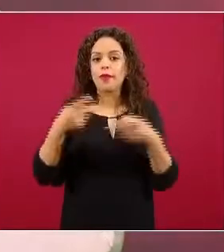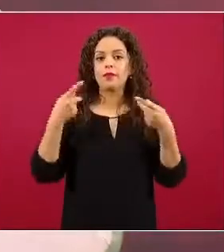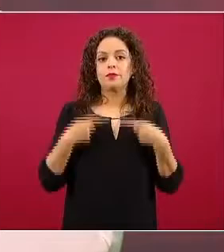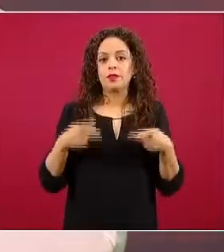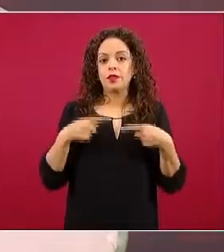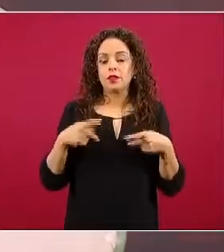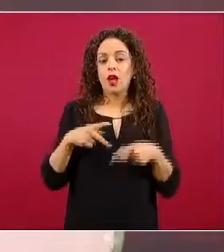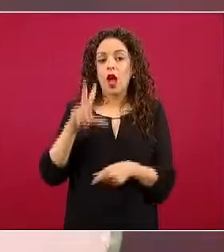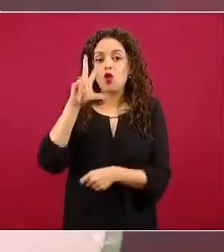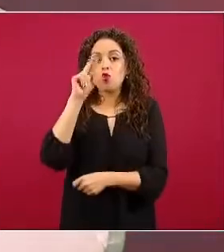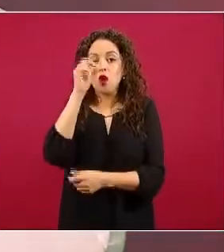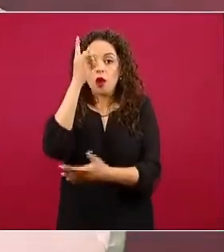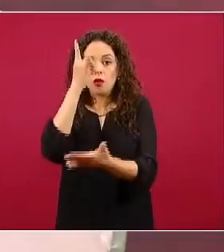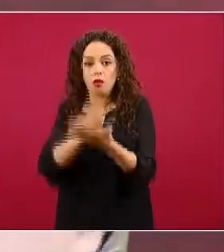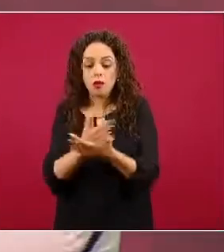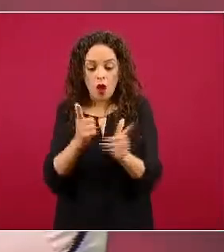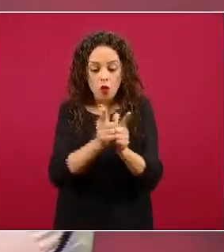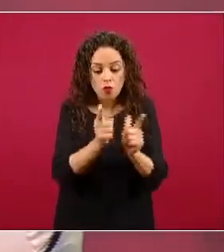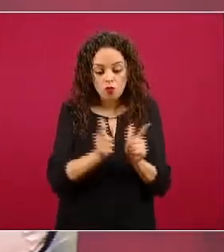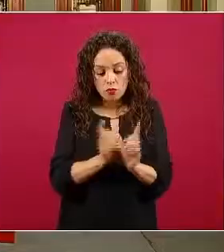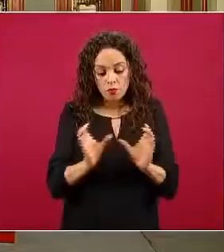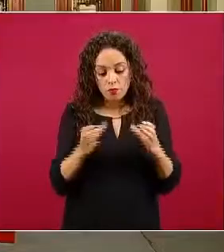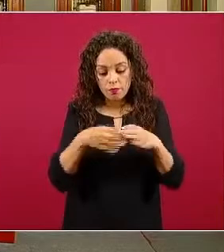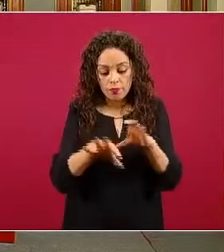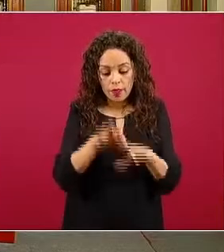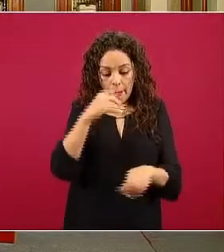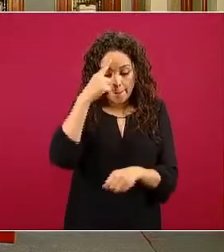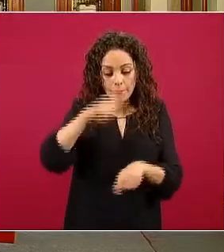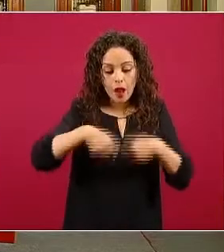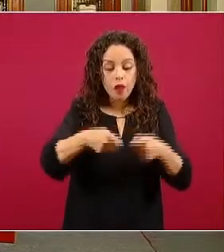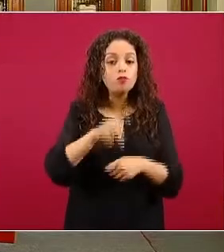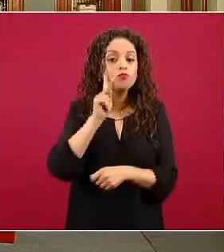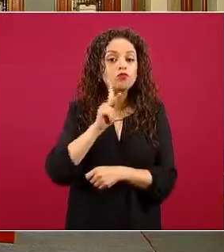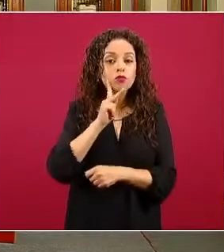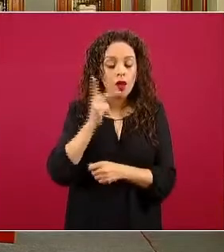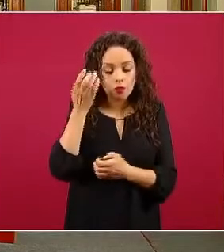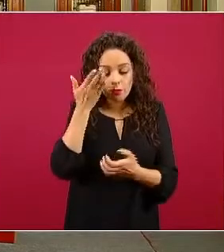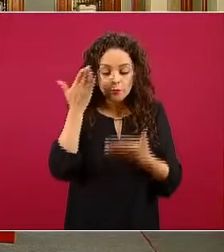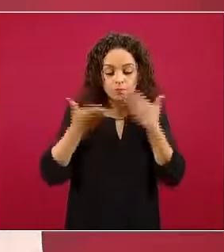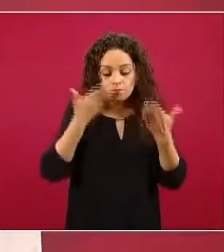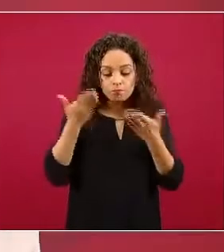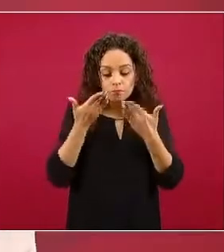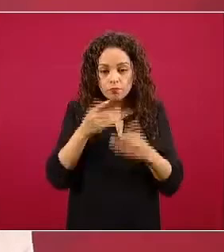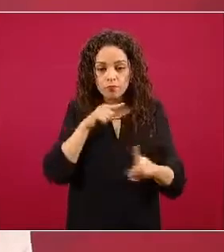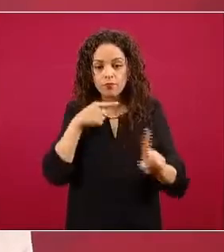solo en la población en la que se analizó